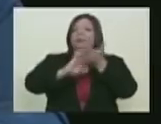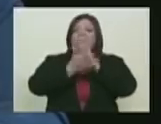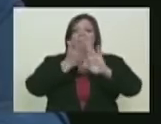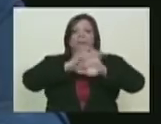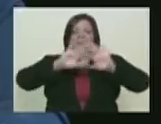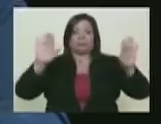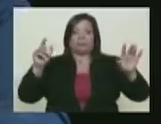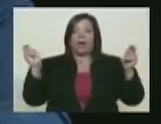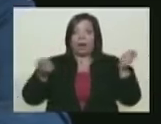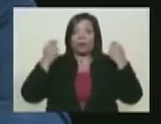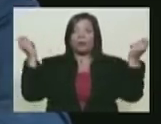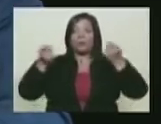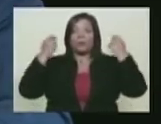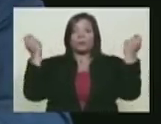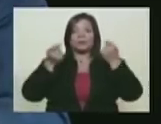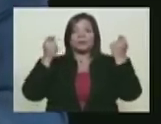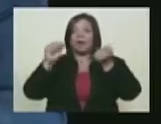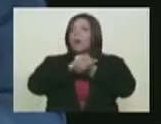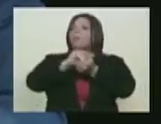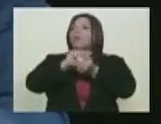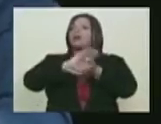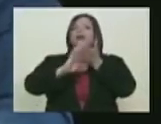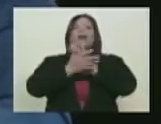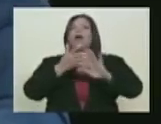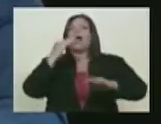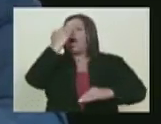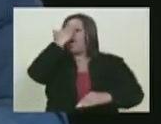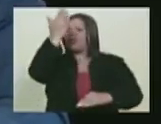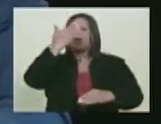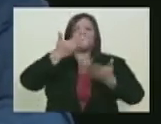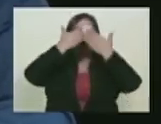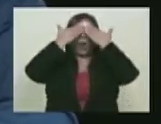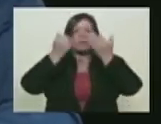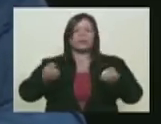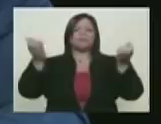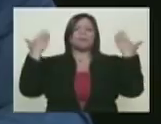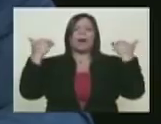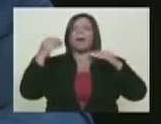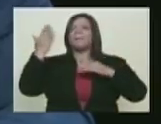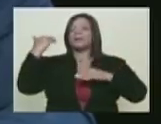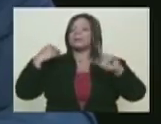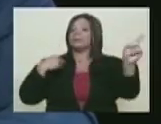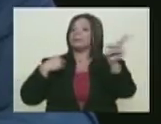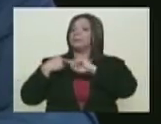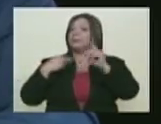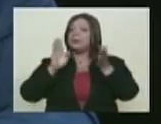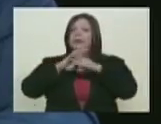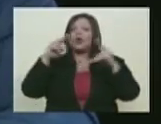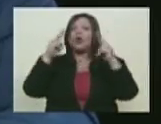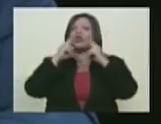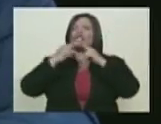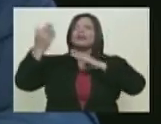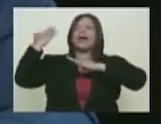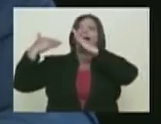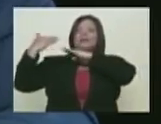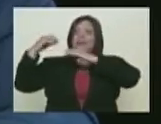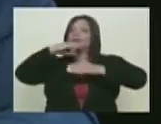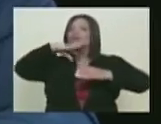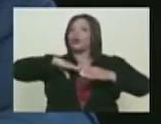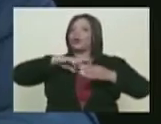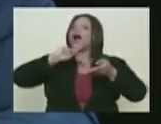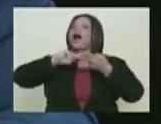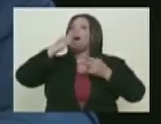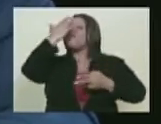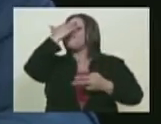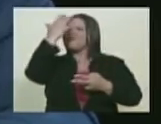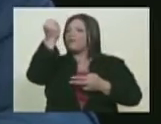en promoverla, ¿no? Uh-huh. Borrón y cuenta nueva, miremos adelante, olvídate del pasado. Y resulta que el que no conoce de dónde viene, tiene más probabilidad